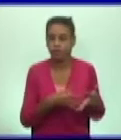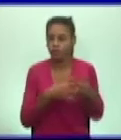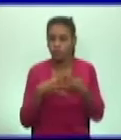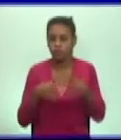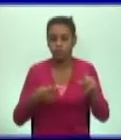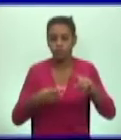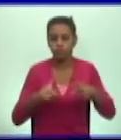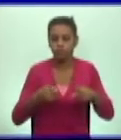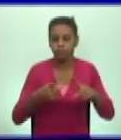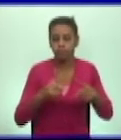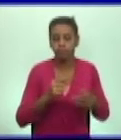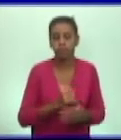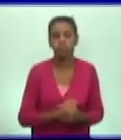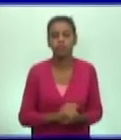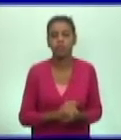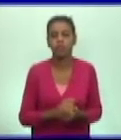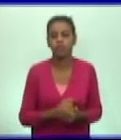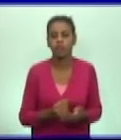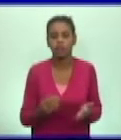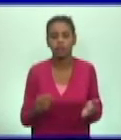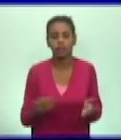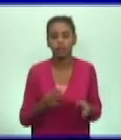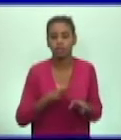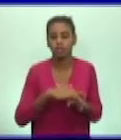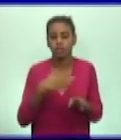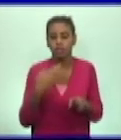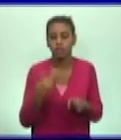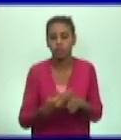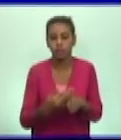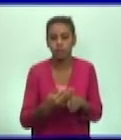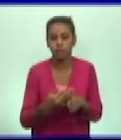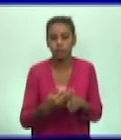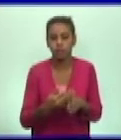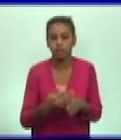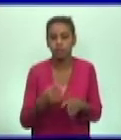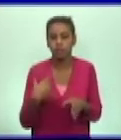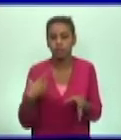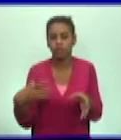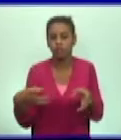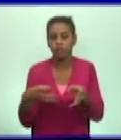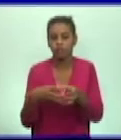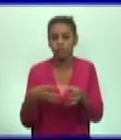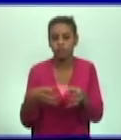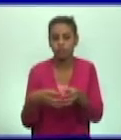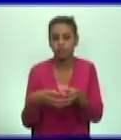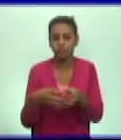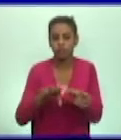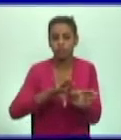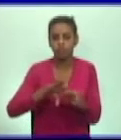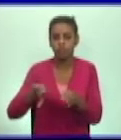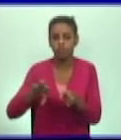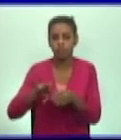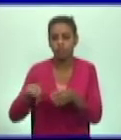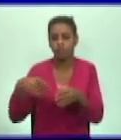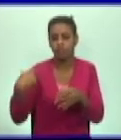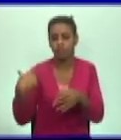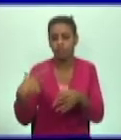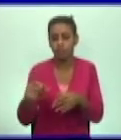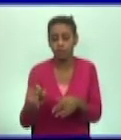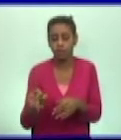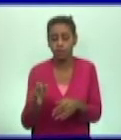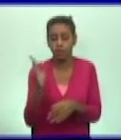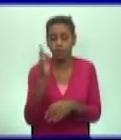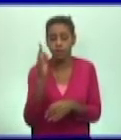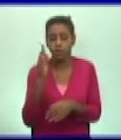que iba saliendo del norte de Vietnam las tropas francesas, pues entonces los norteamericanos intervienen en